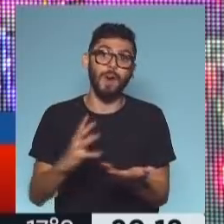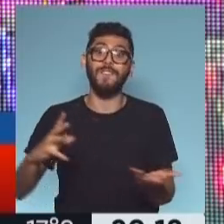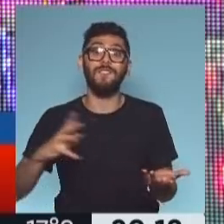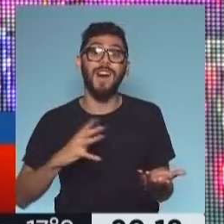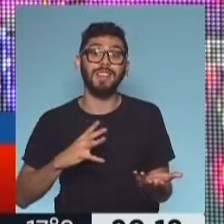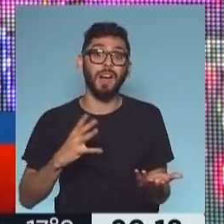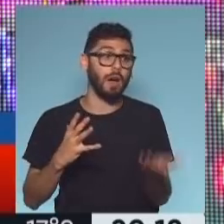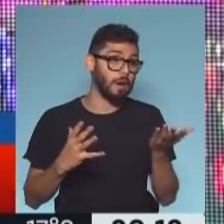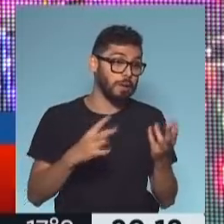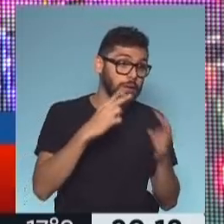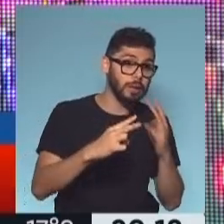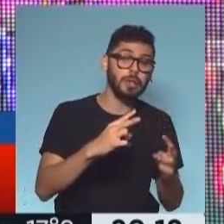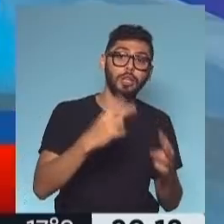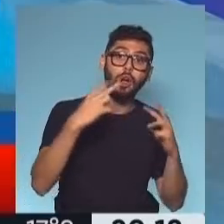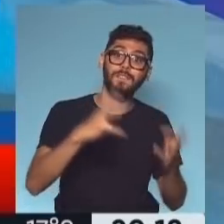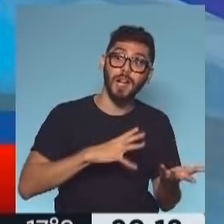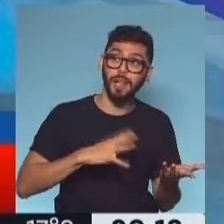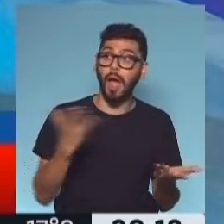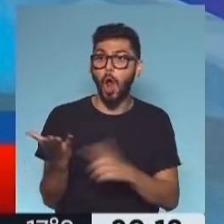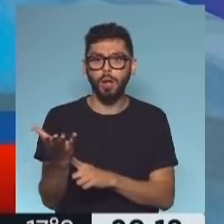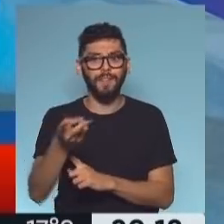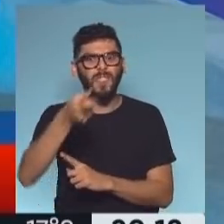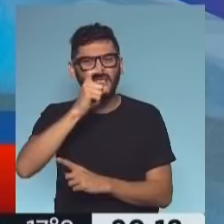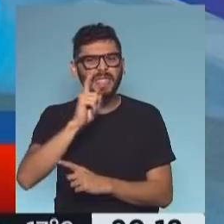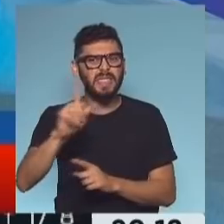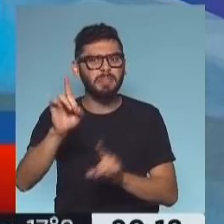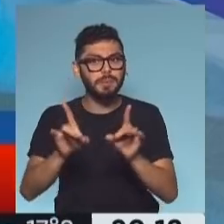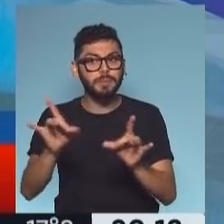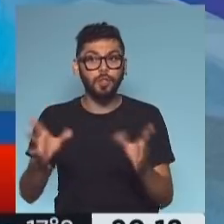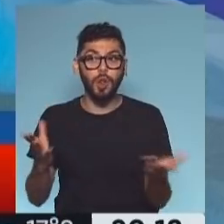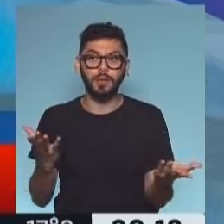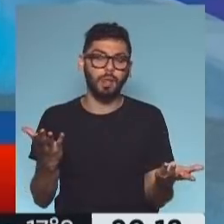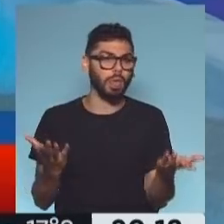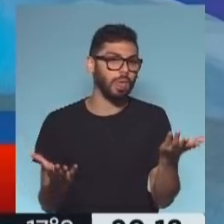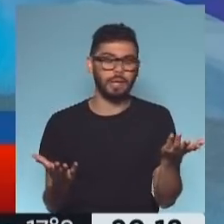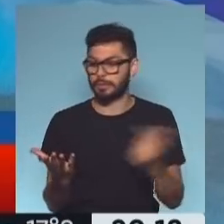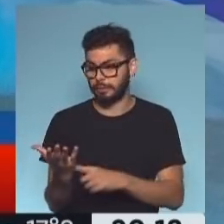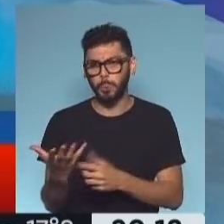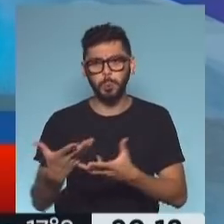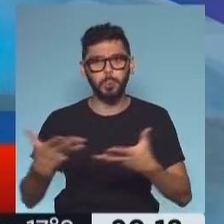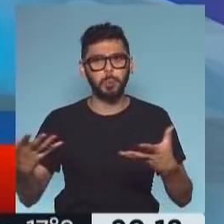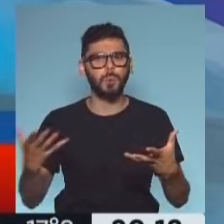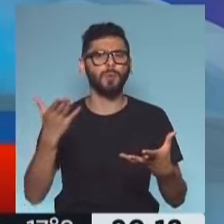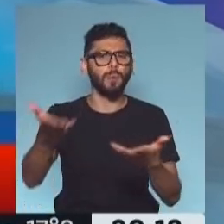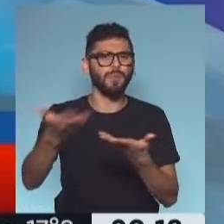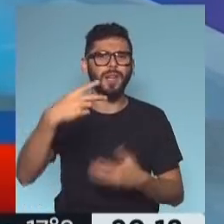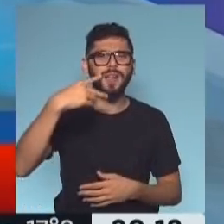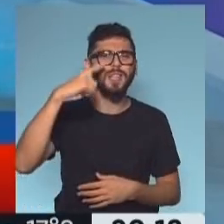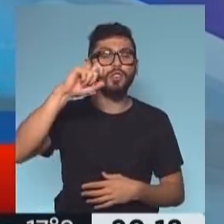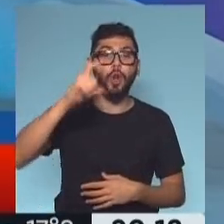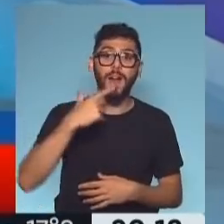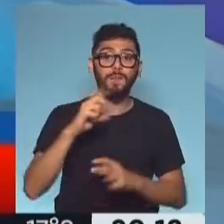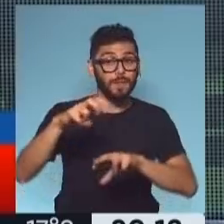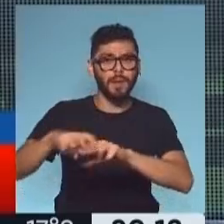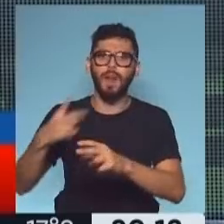tenemos, nuestro zócalo, 27.000 casos. Así es. Lamentablemente. Nos quedamos aquí con Nicolás justamente para seguir con este tema, ¿no? Que tiene que